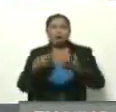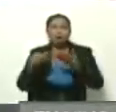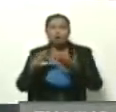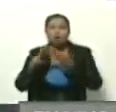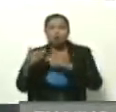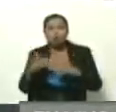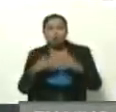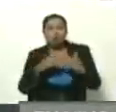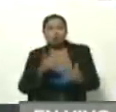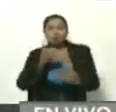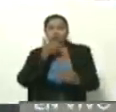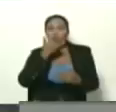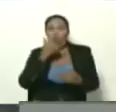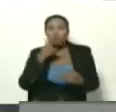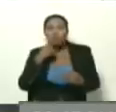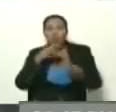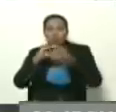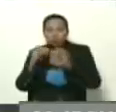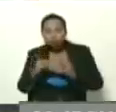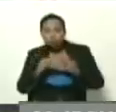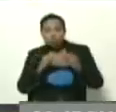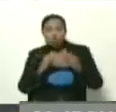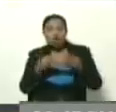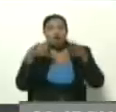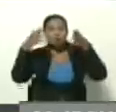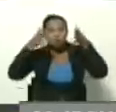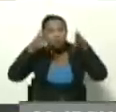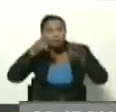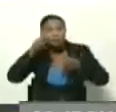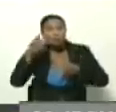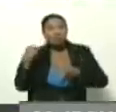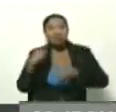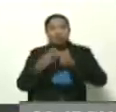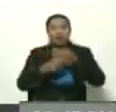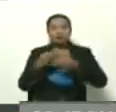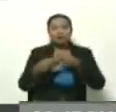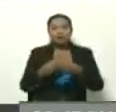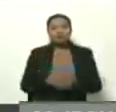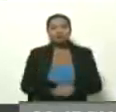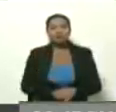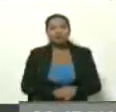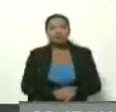comunidad, alguna recomendación que ellos pudieran hacer,